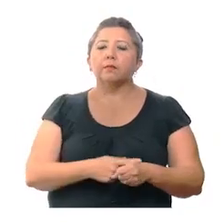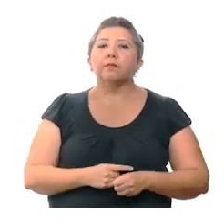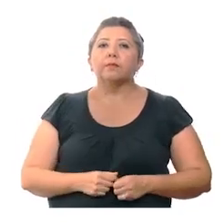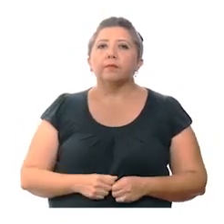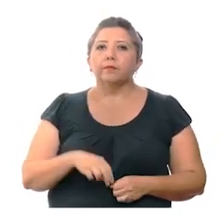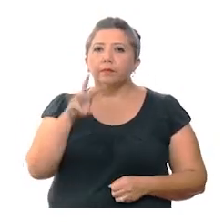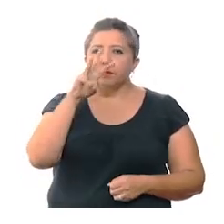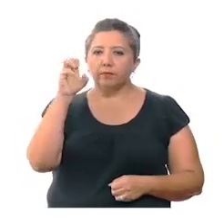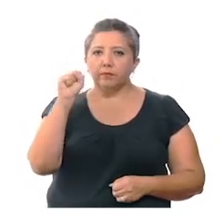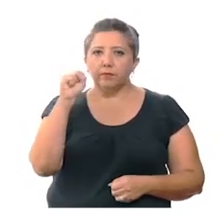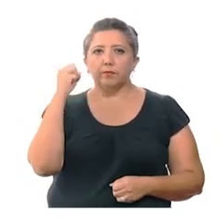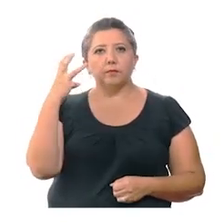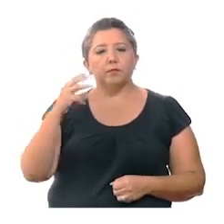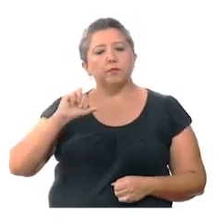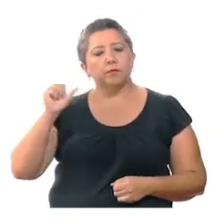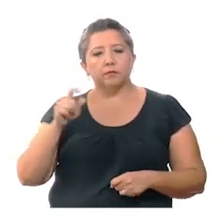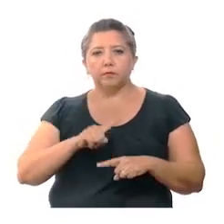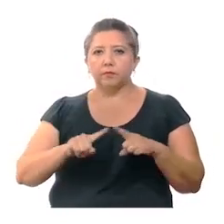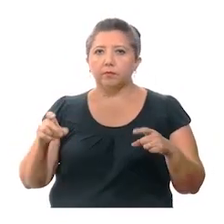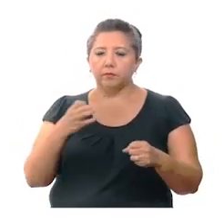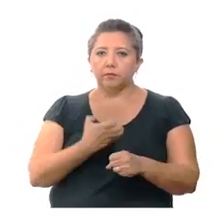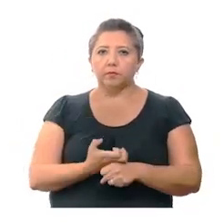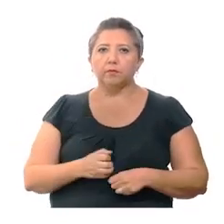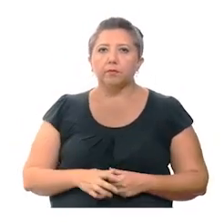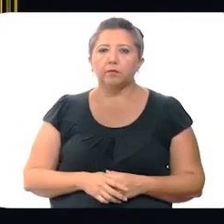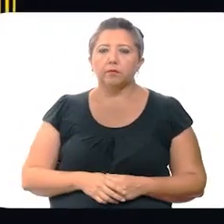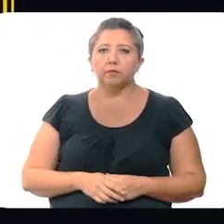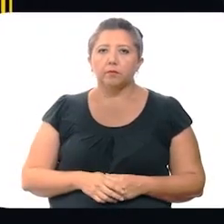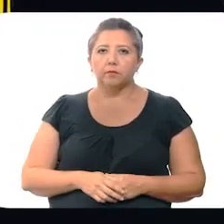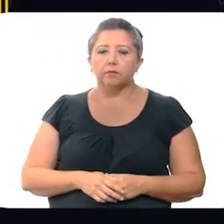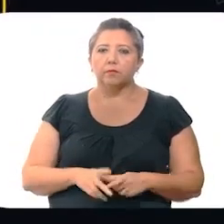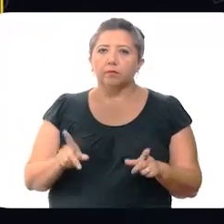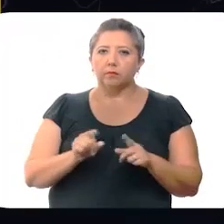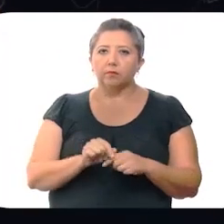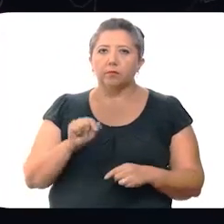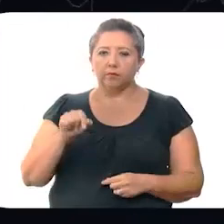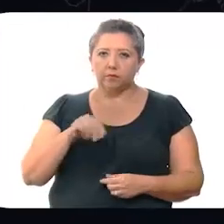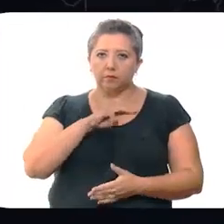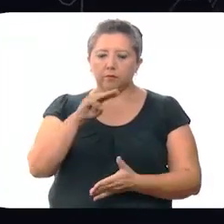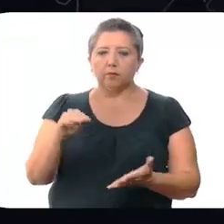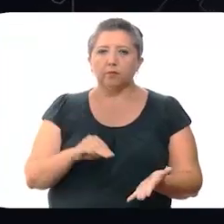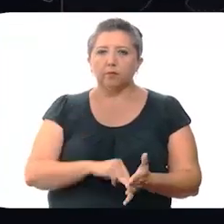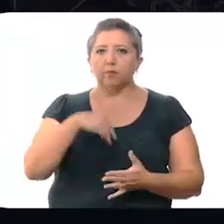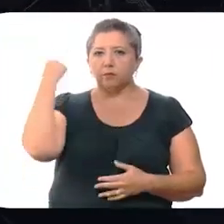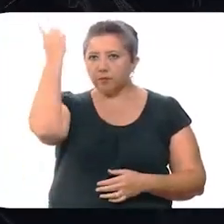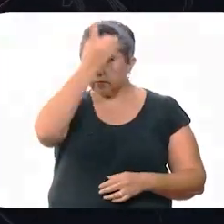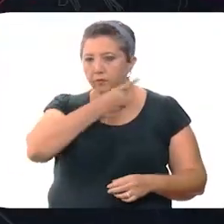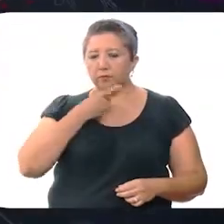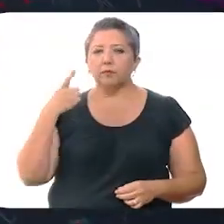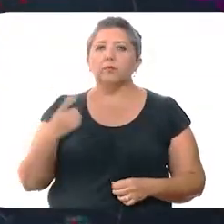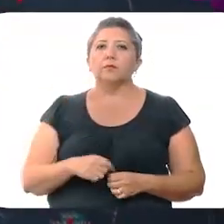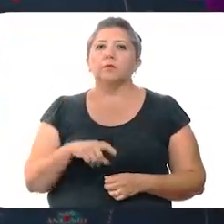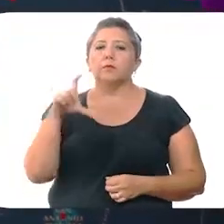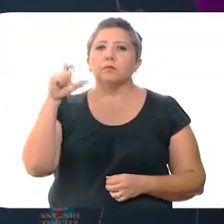positivos, 363 son de otro país u otro estado. Específicamente, en Mérida se han